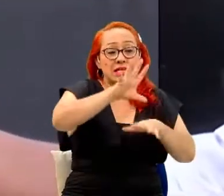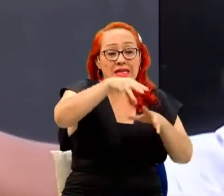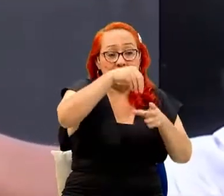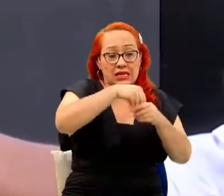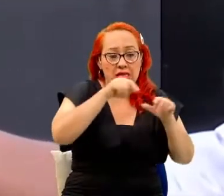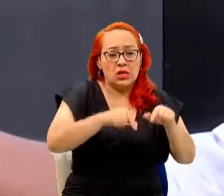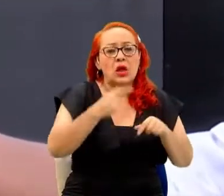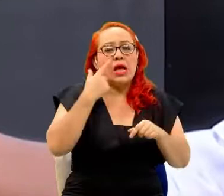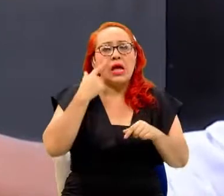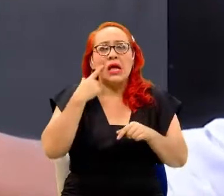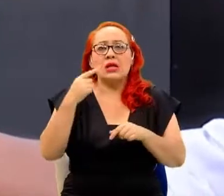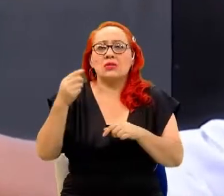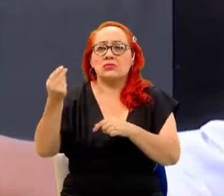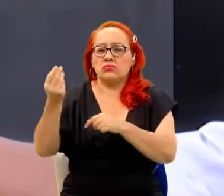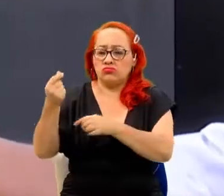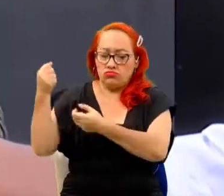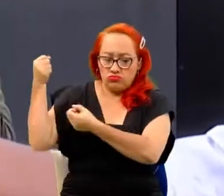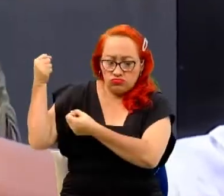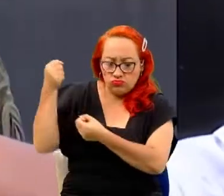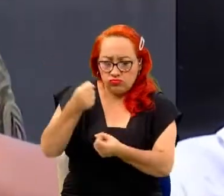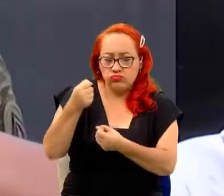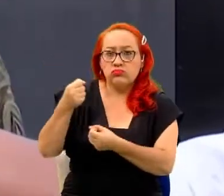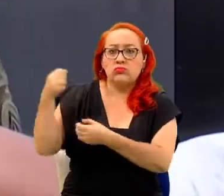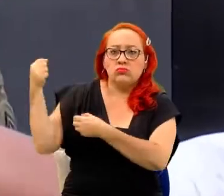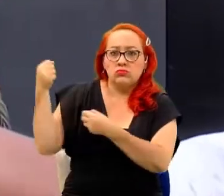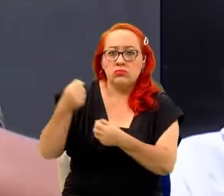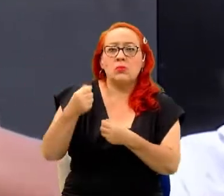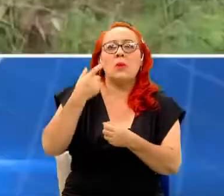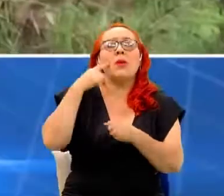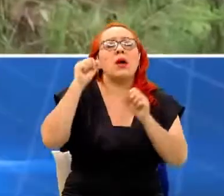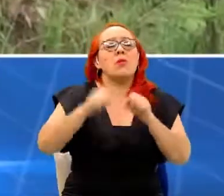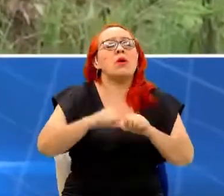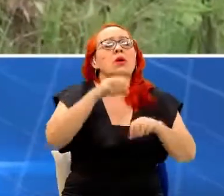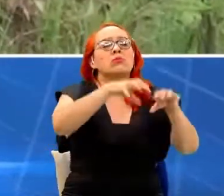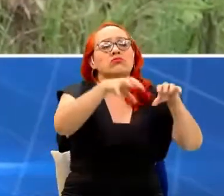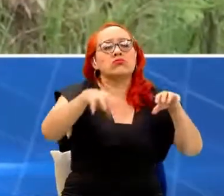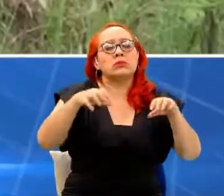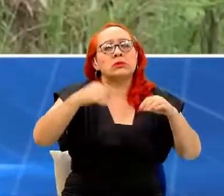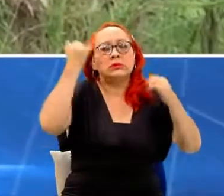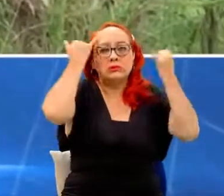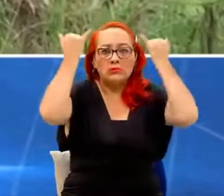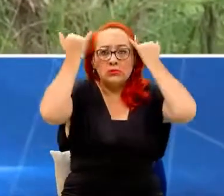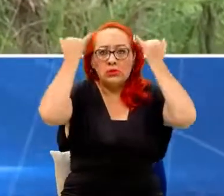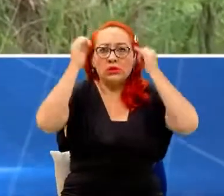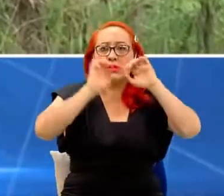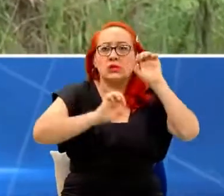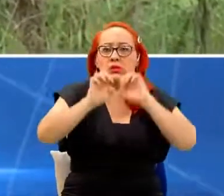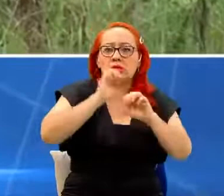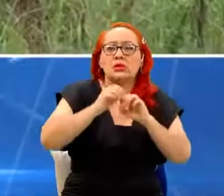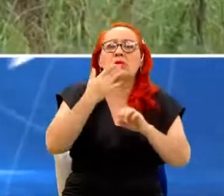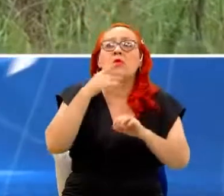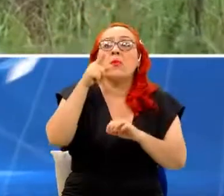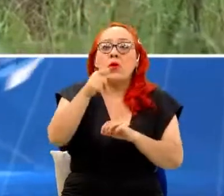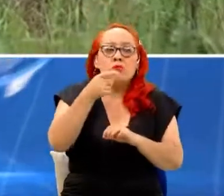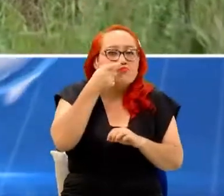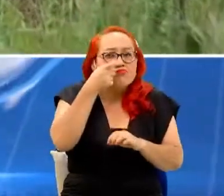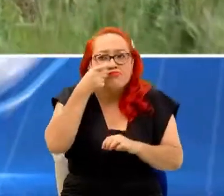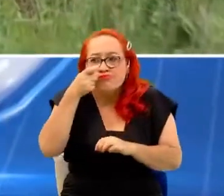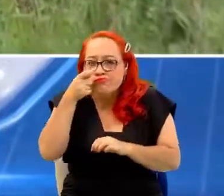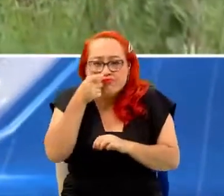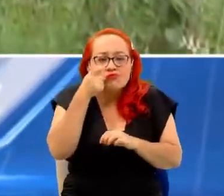pues han destinado unos importantes recursos para establecer una estrategia de seguridad en el área rural que le hemos denominado